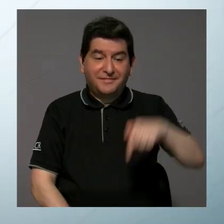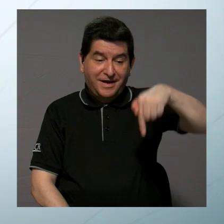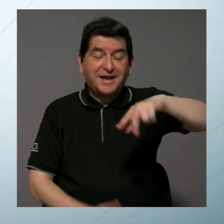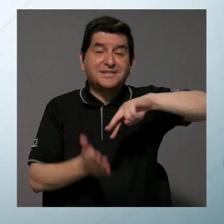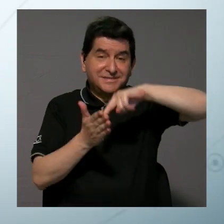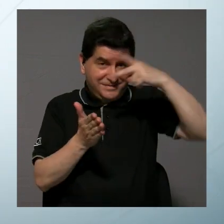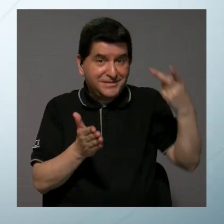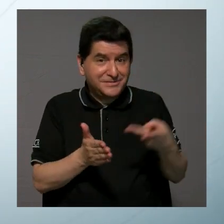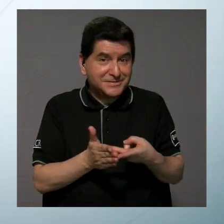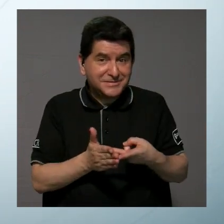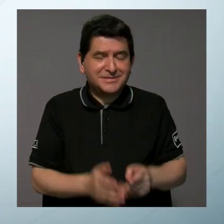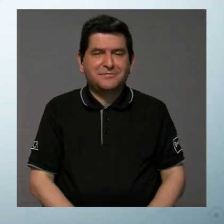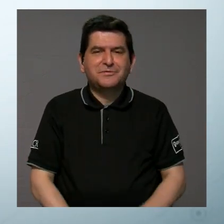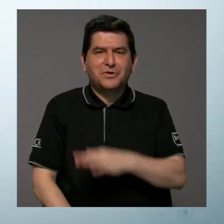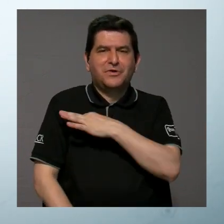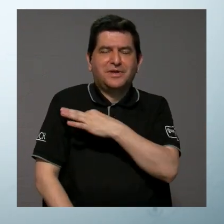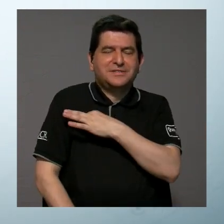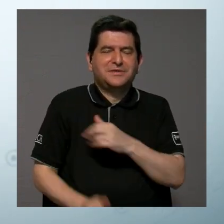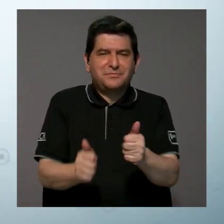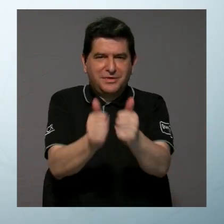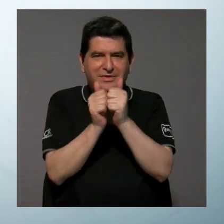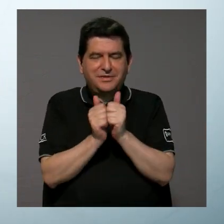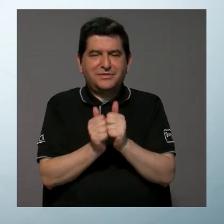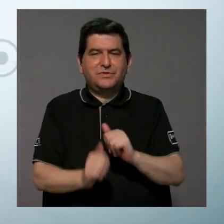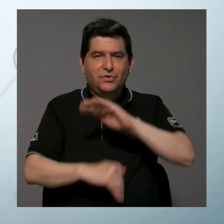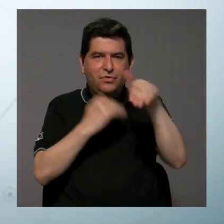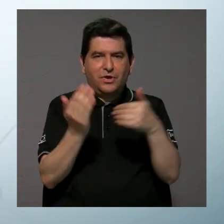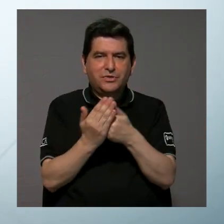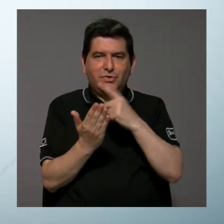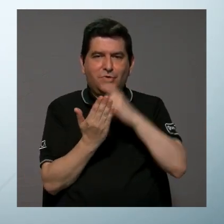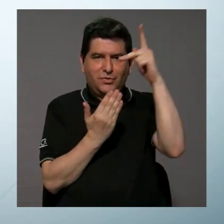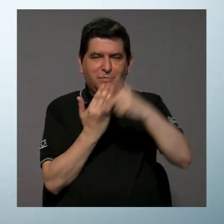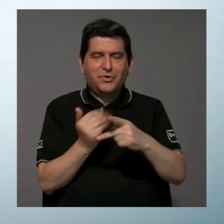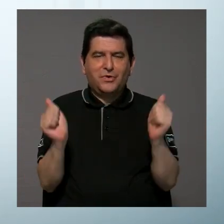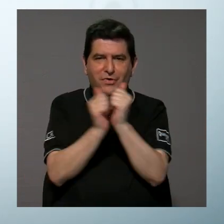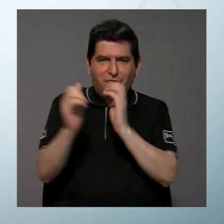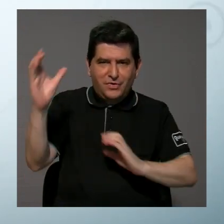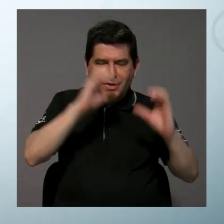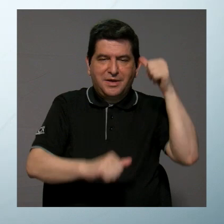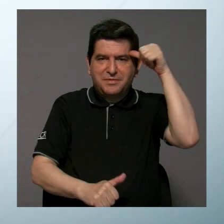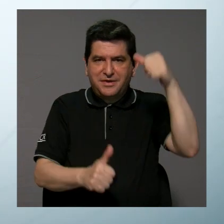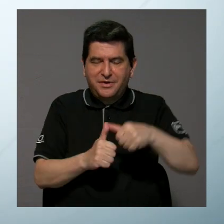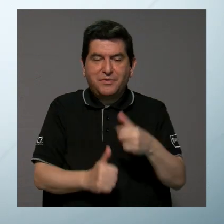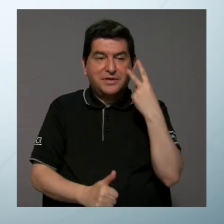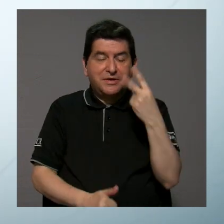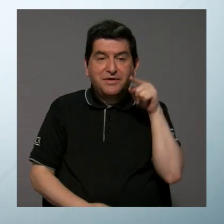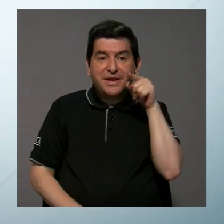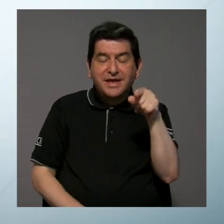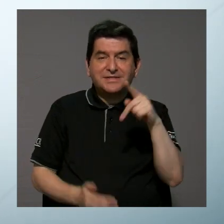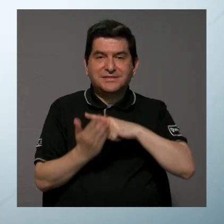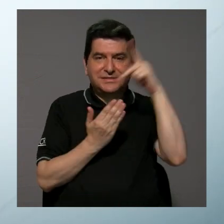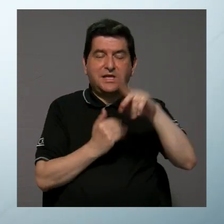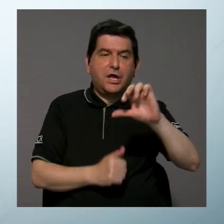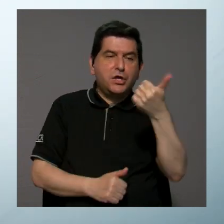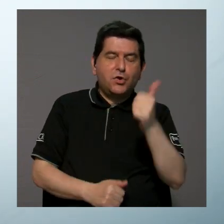Esto fue Conceptos. Los invito a acompañarnos en cada programa de conciencia. Recuerde que puede ver este y otros